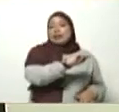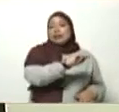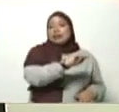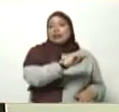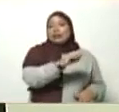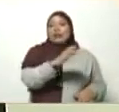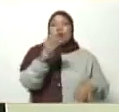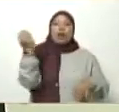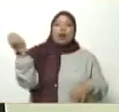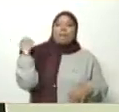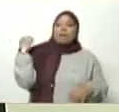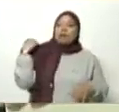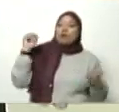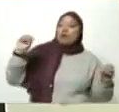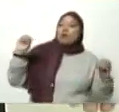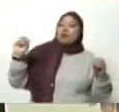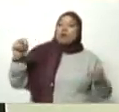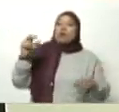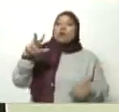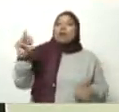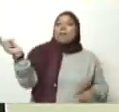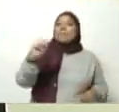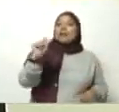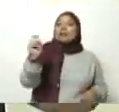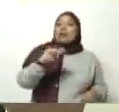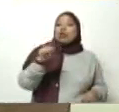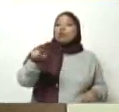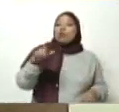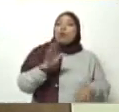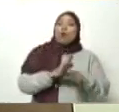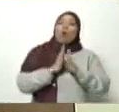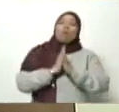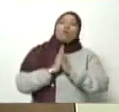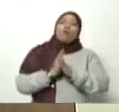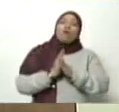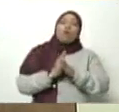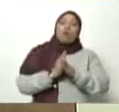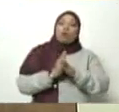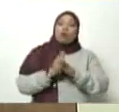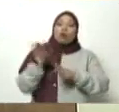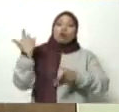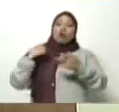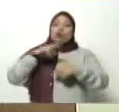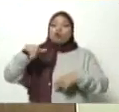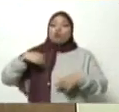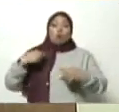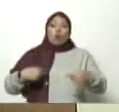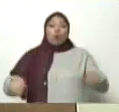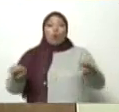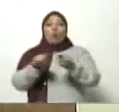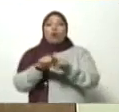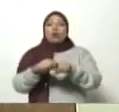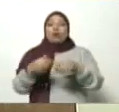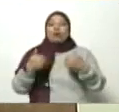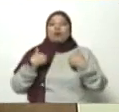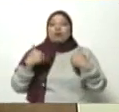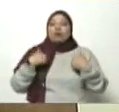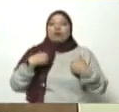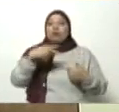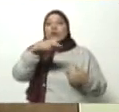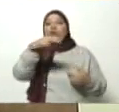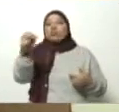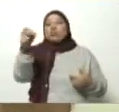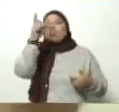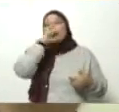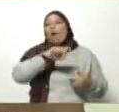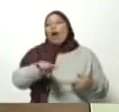vamos a pedir a él que en 3 meses haga lo que algunos se empeñaron en destruir por 200